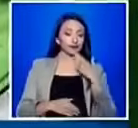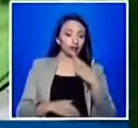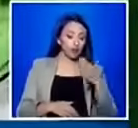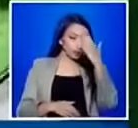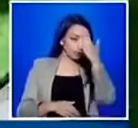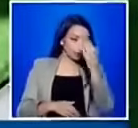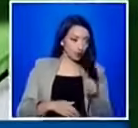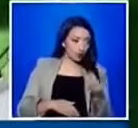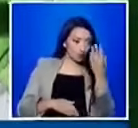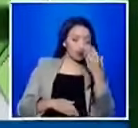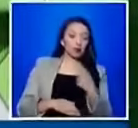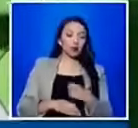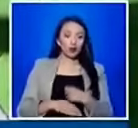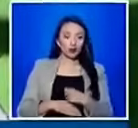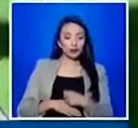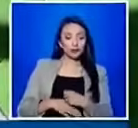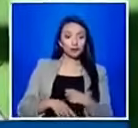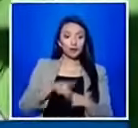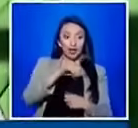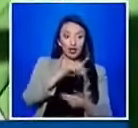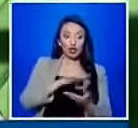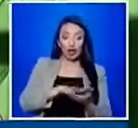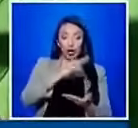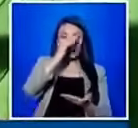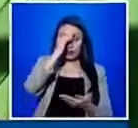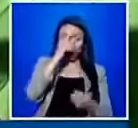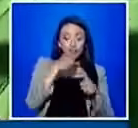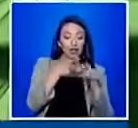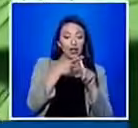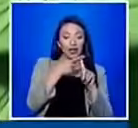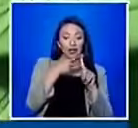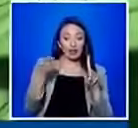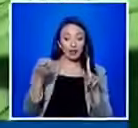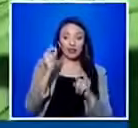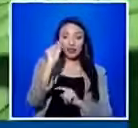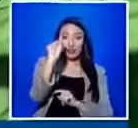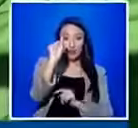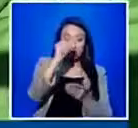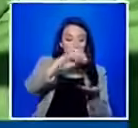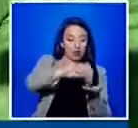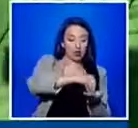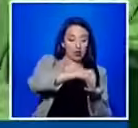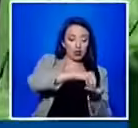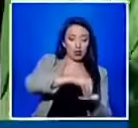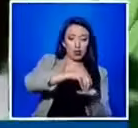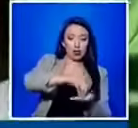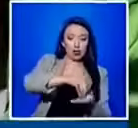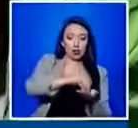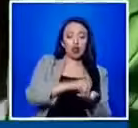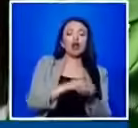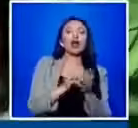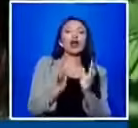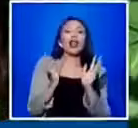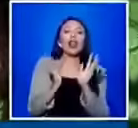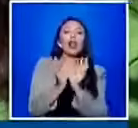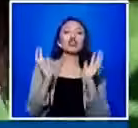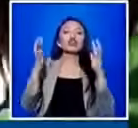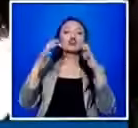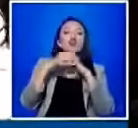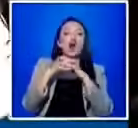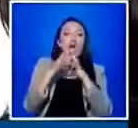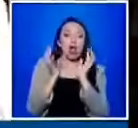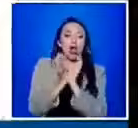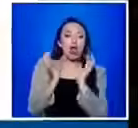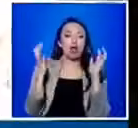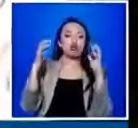chicos aprenden desde lo que traen la semillita a la plántula. Acá nosotros en este momento estamos sembrando lechuga. Actualmente se